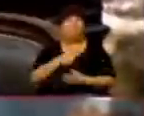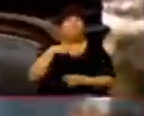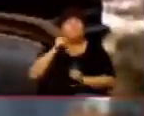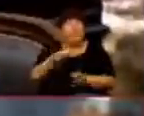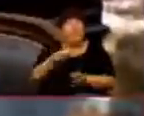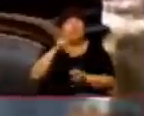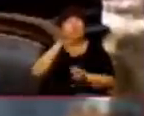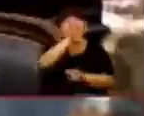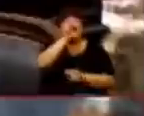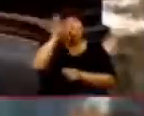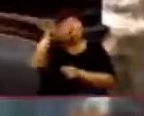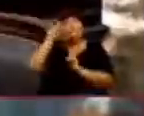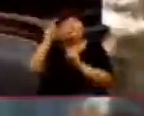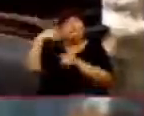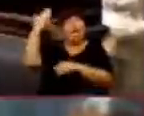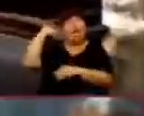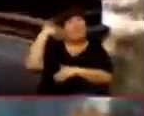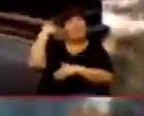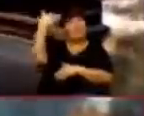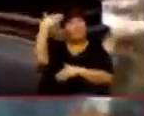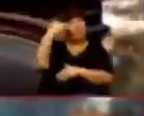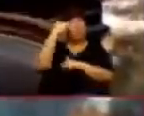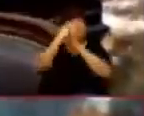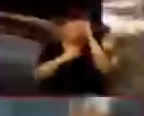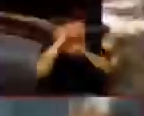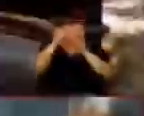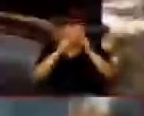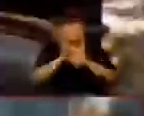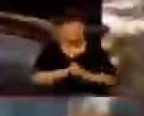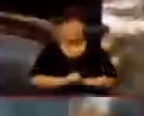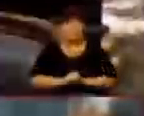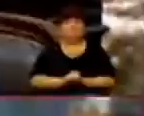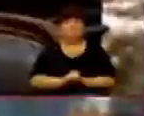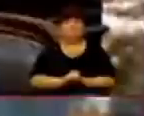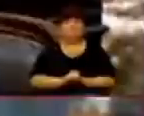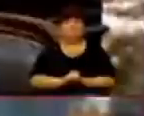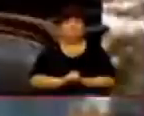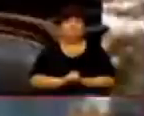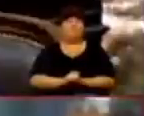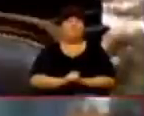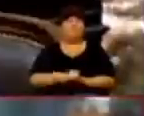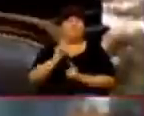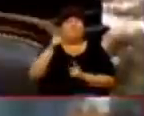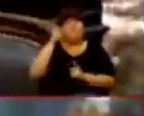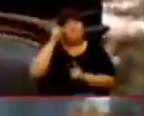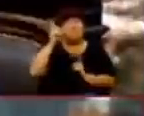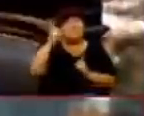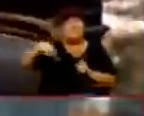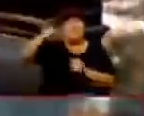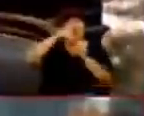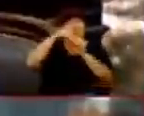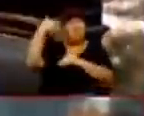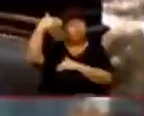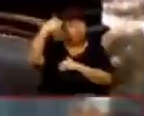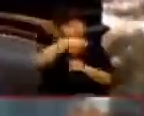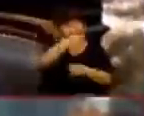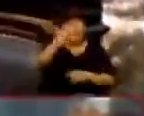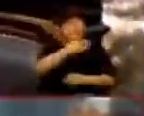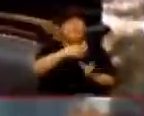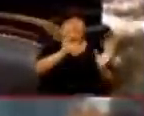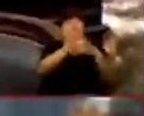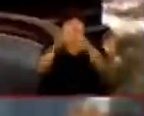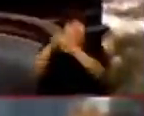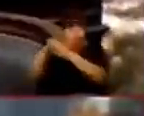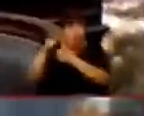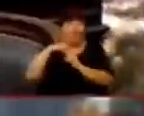Otros dicen, no quiero. Y ese es, va a haber una cierta confluencia. Yo no sé quién gana, lo que seguramente